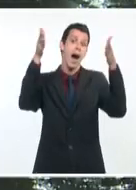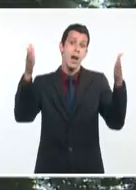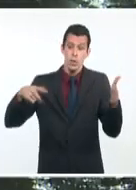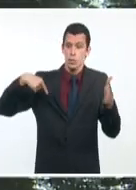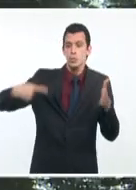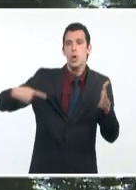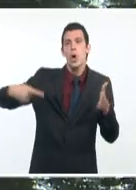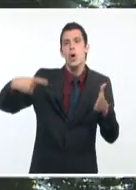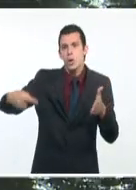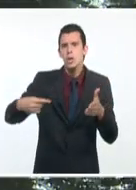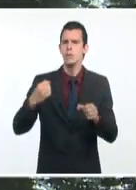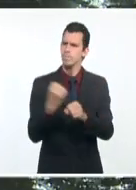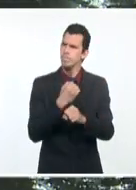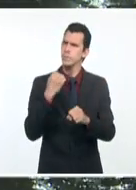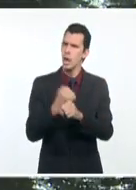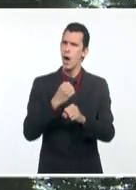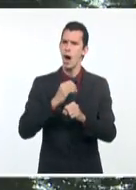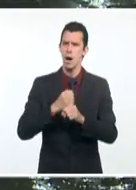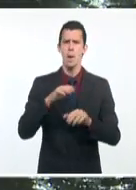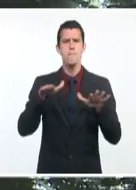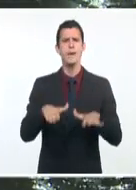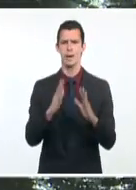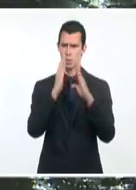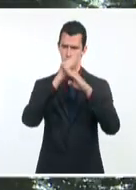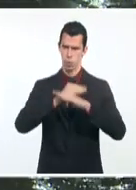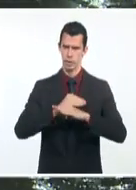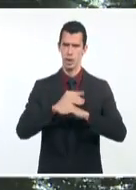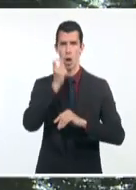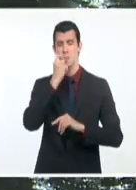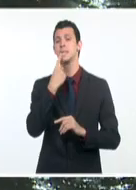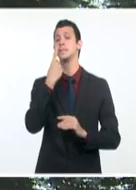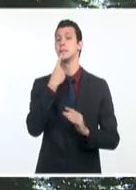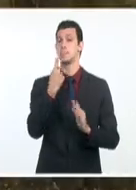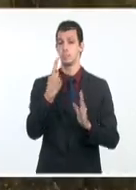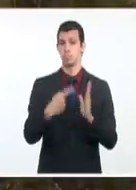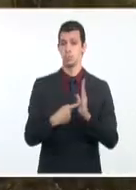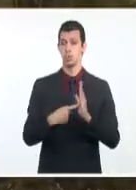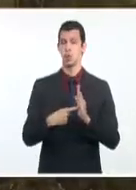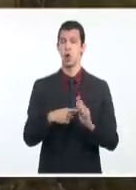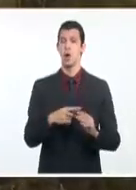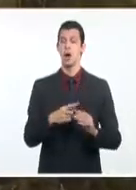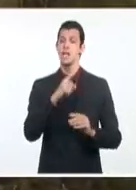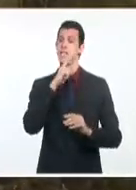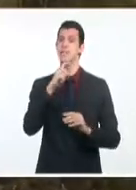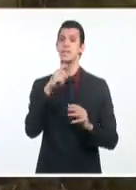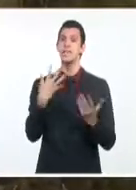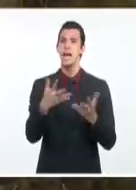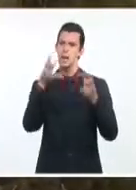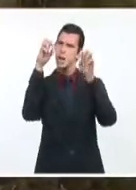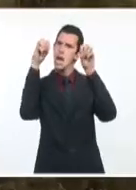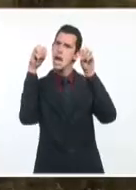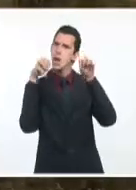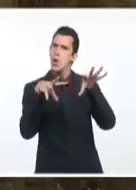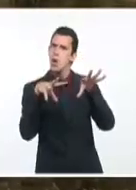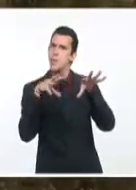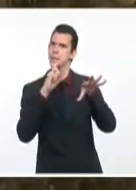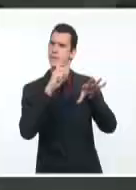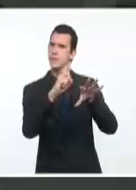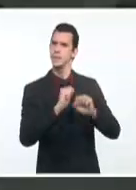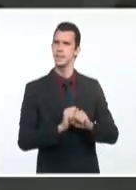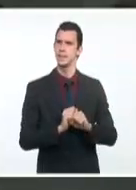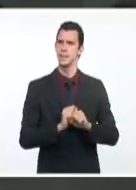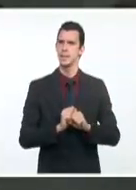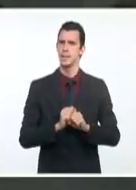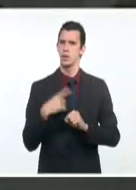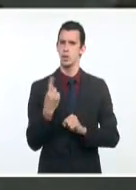condiciones de vida y trabajo entre los túneles, la iluminación, la ventilación, es decir, para enfrentar esta tarea contamos con equipos de alta tecnología. El avance se